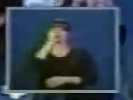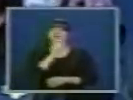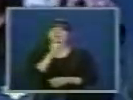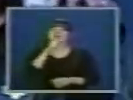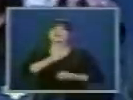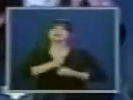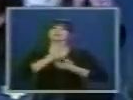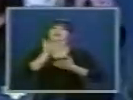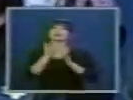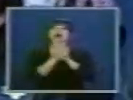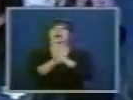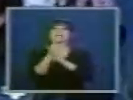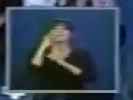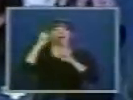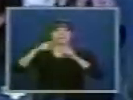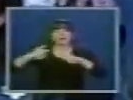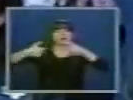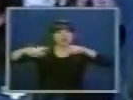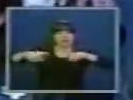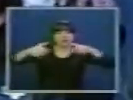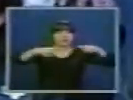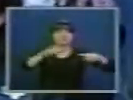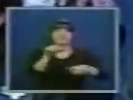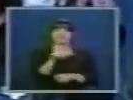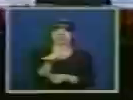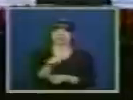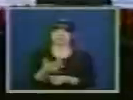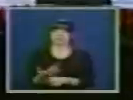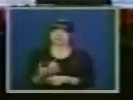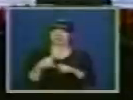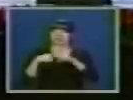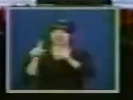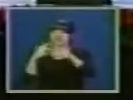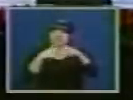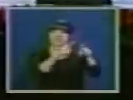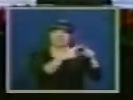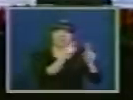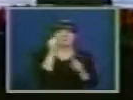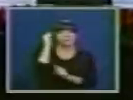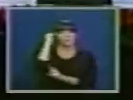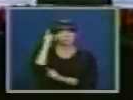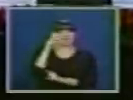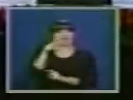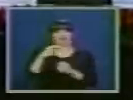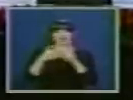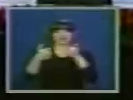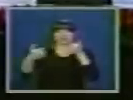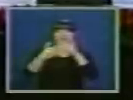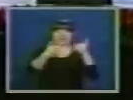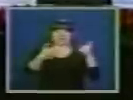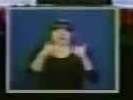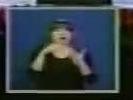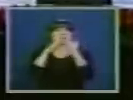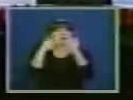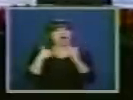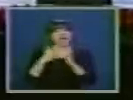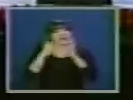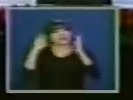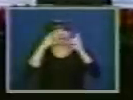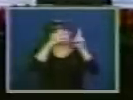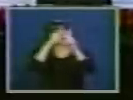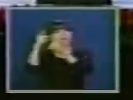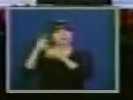de la capacidad para coincidir. Las diferencias de pensamiento no nos deben separar frente a los grandes objetivos